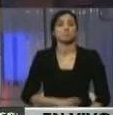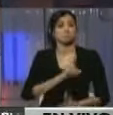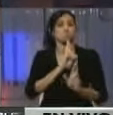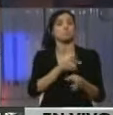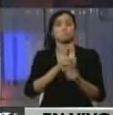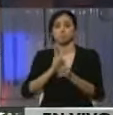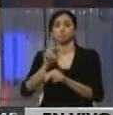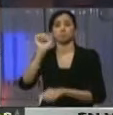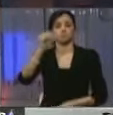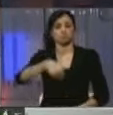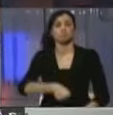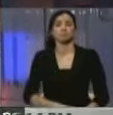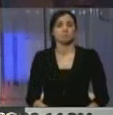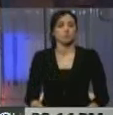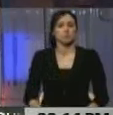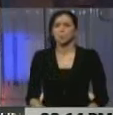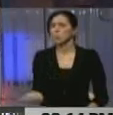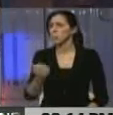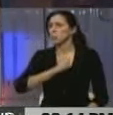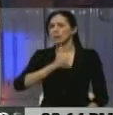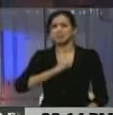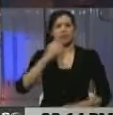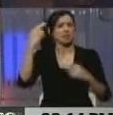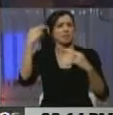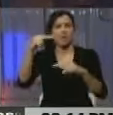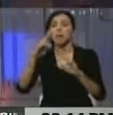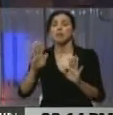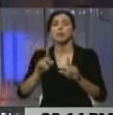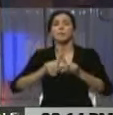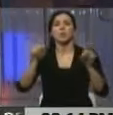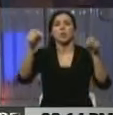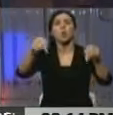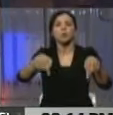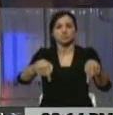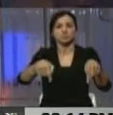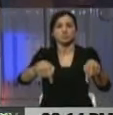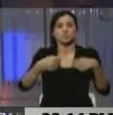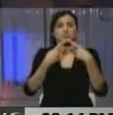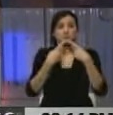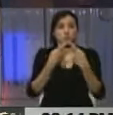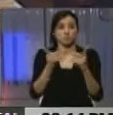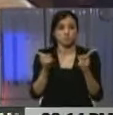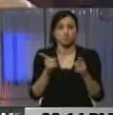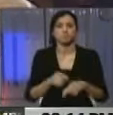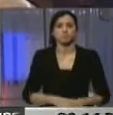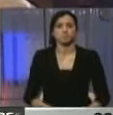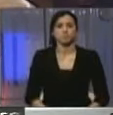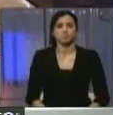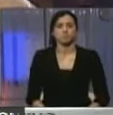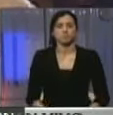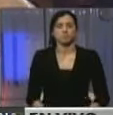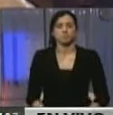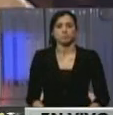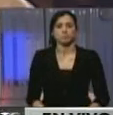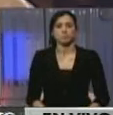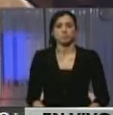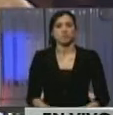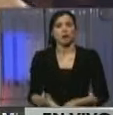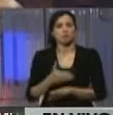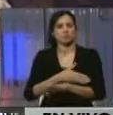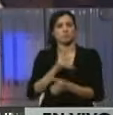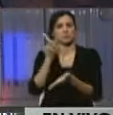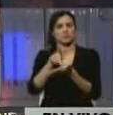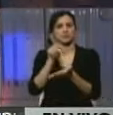respuesta en todos los ámbitos. Pero yo digo hoy, después de haber